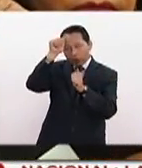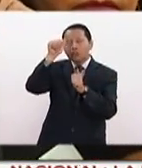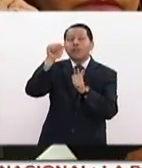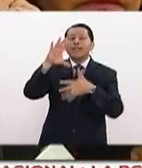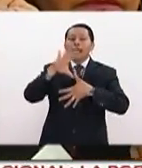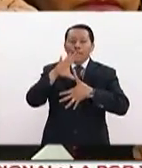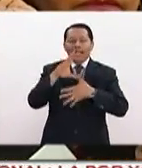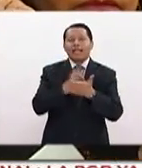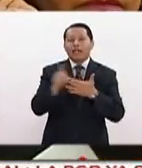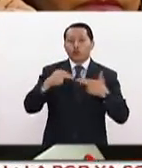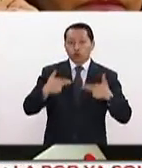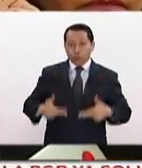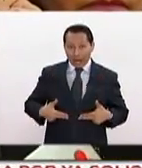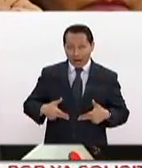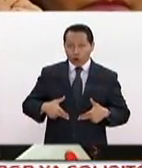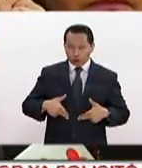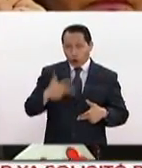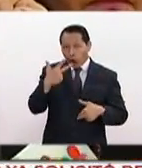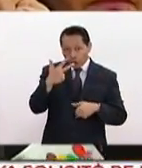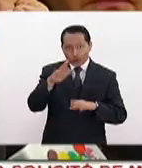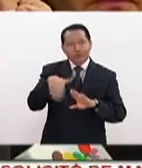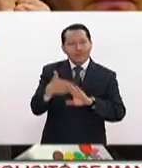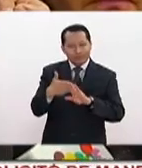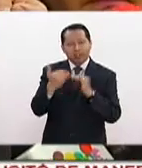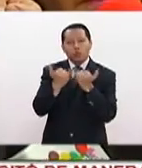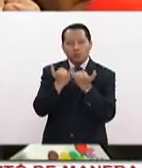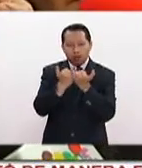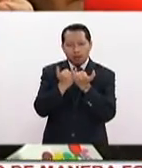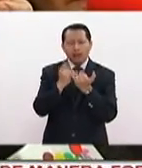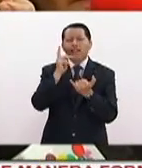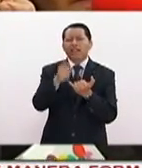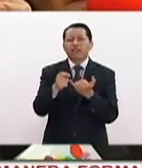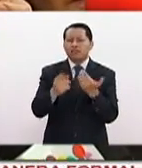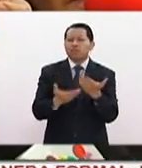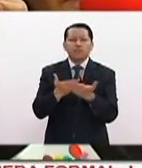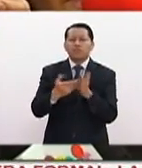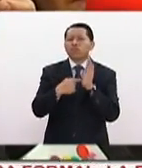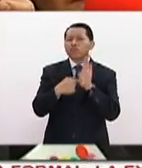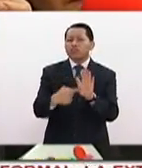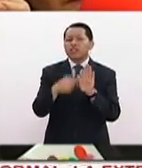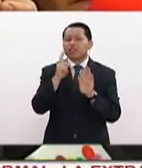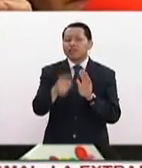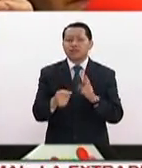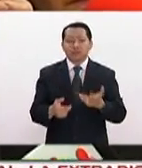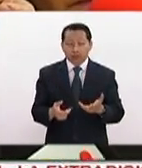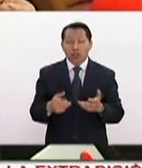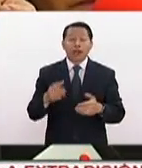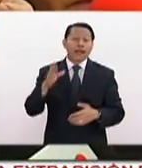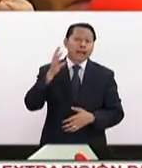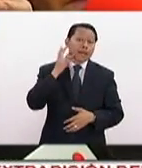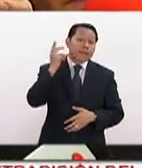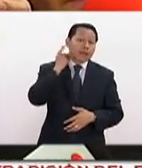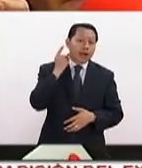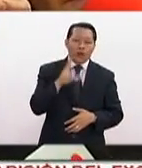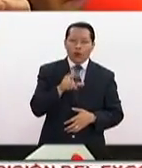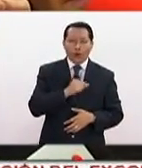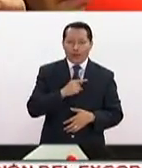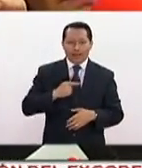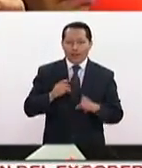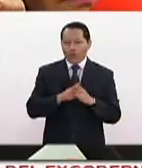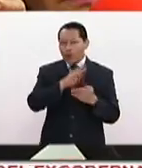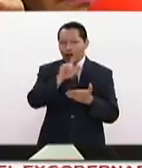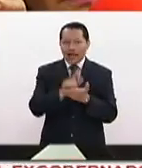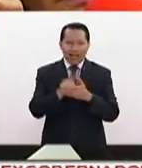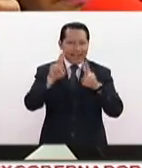Humanos. Estamos argumentando aquí primeramente que no se tiene facultades en el Congreso para legislar